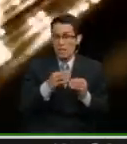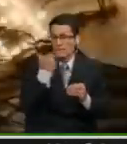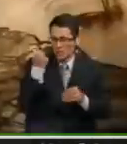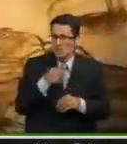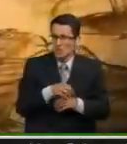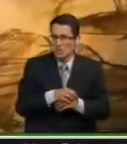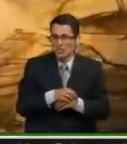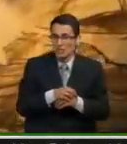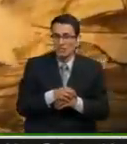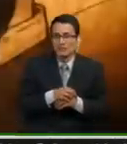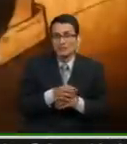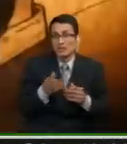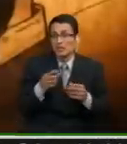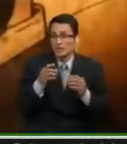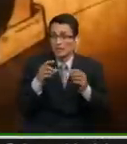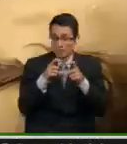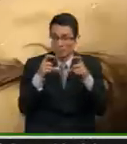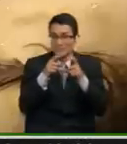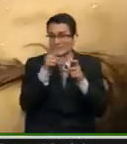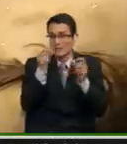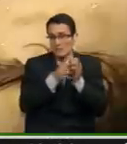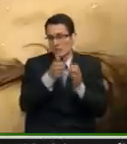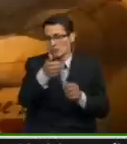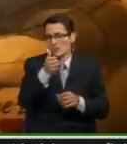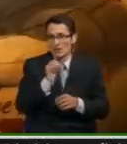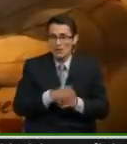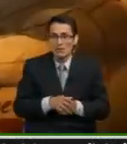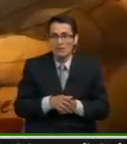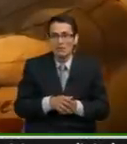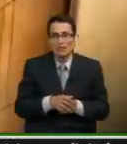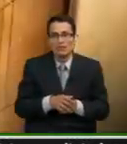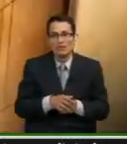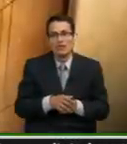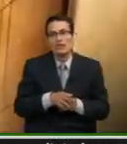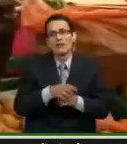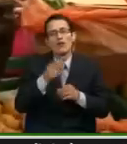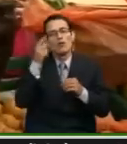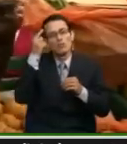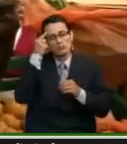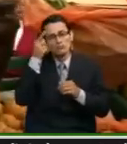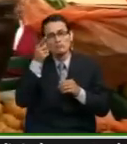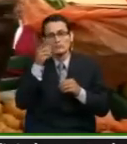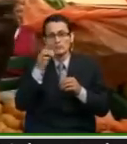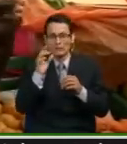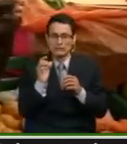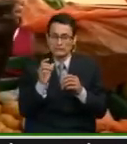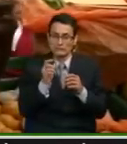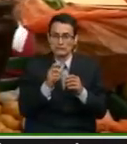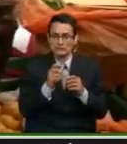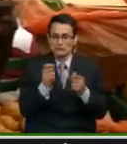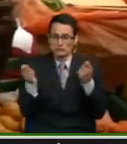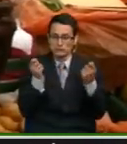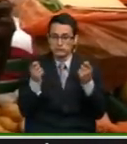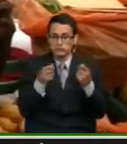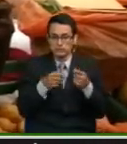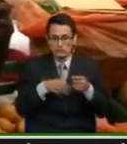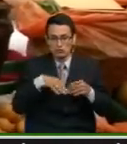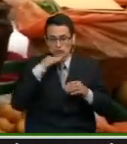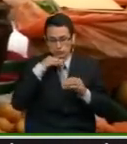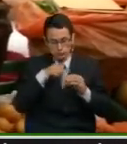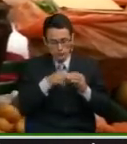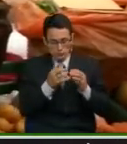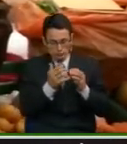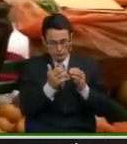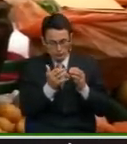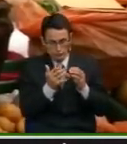exitoso, el billete de 100 mil es bueno. Lo que pasa es que todo comerciante tenemos que pensar que antes de abrir el negocio ya tenemos que estar contando con el servicio en el bolsillo, con